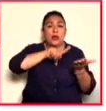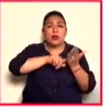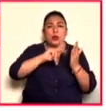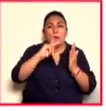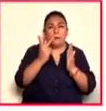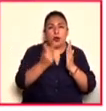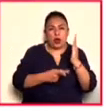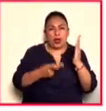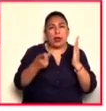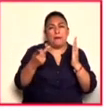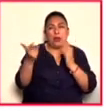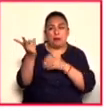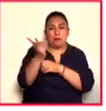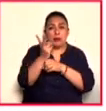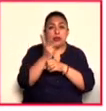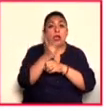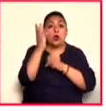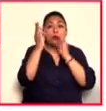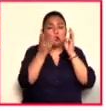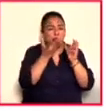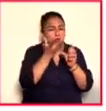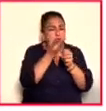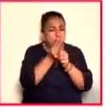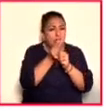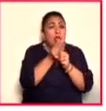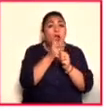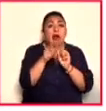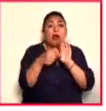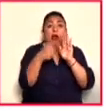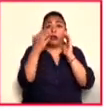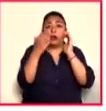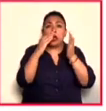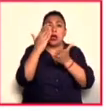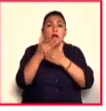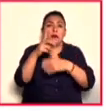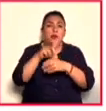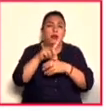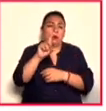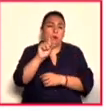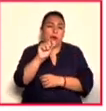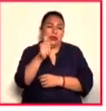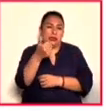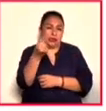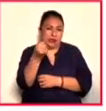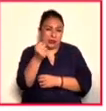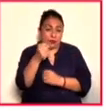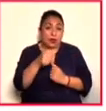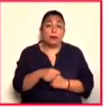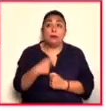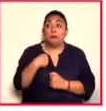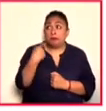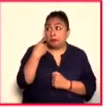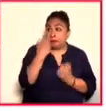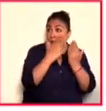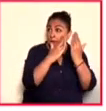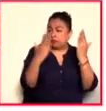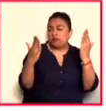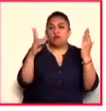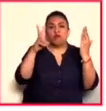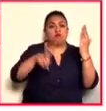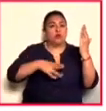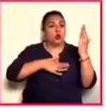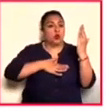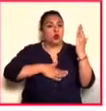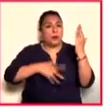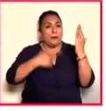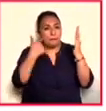Obra Invitada, el museo restauró y exhibe hasta el 26 de septiembre. Es una obra que nos parecía que merecía verse